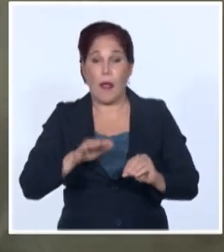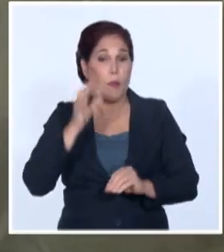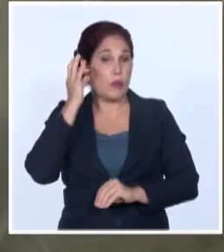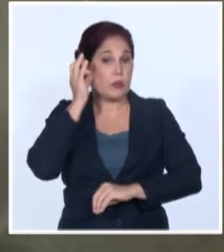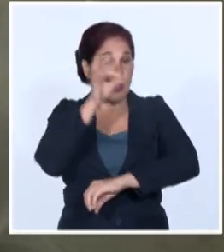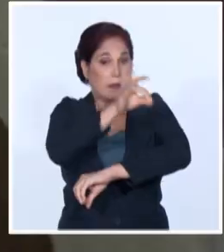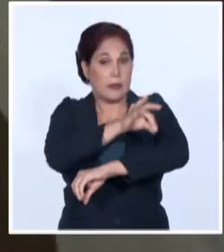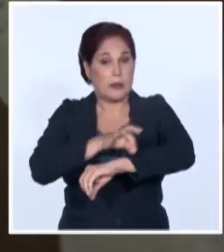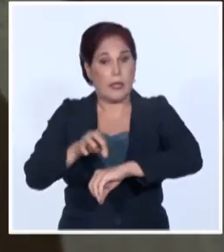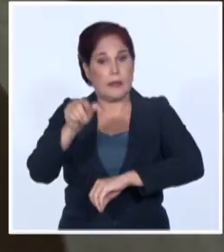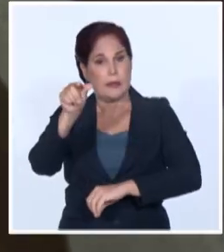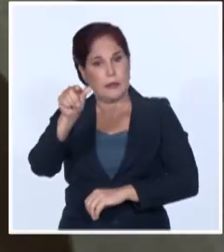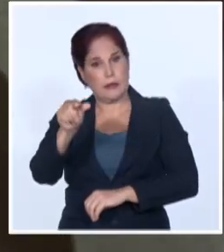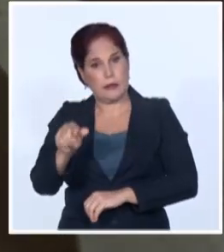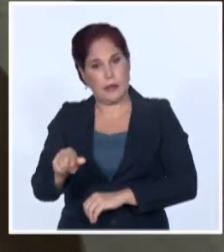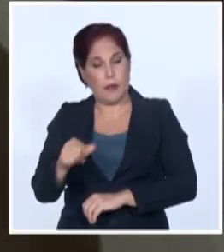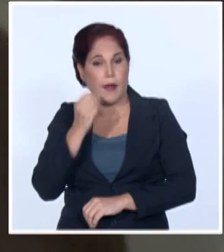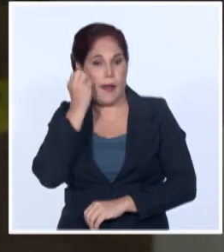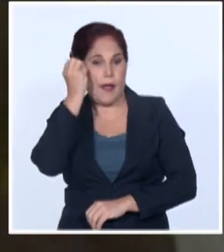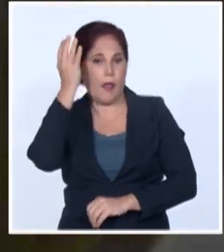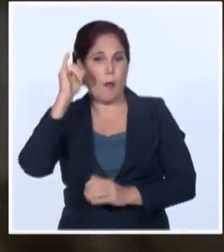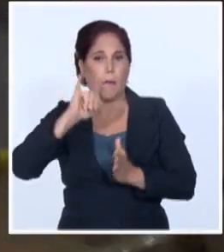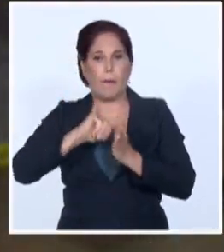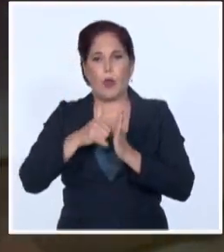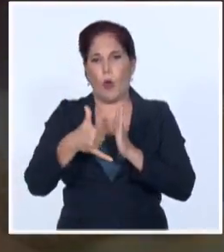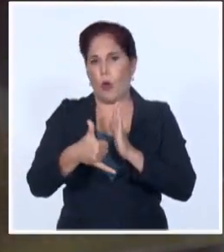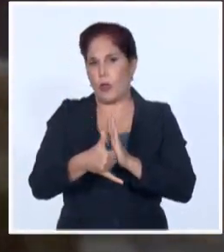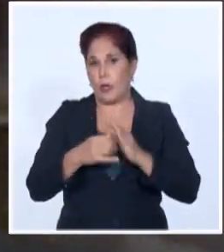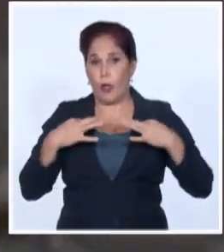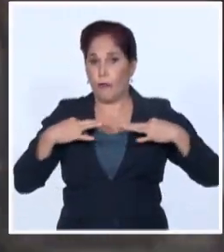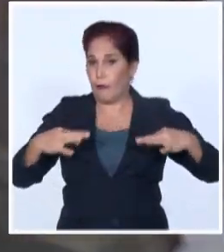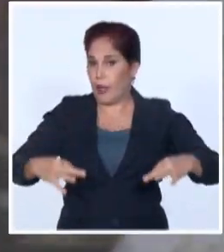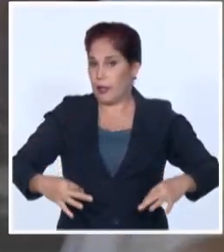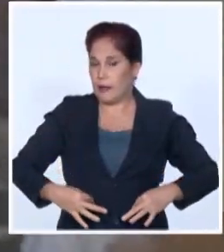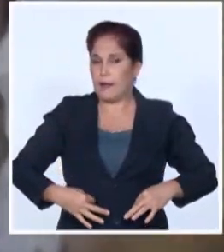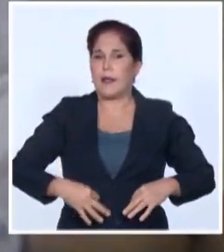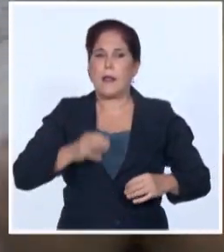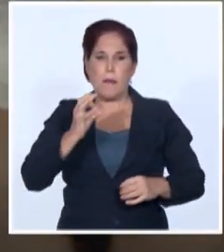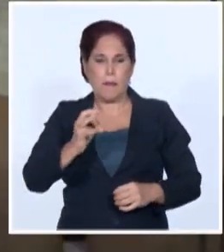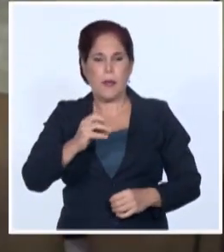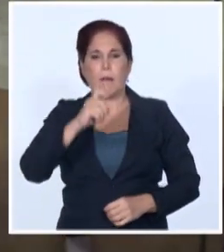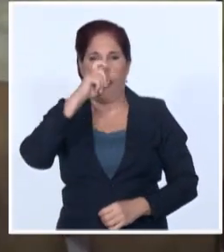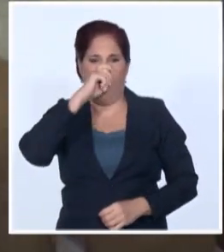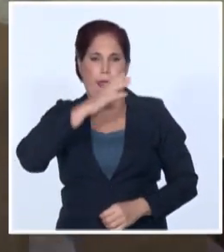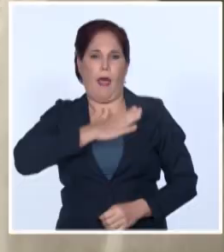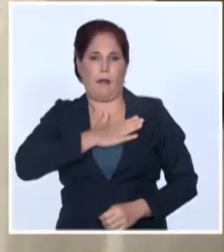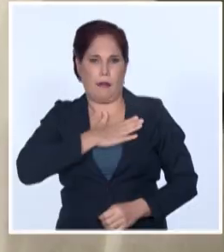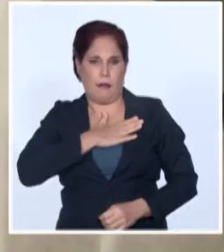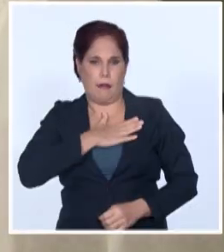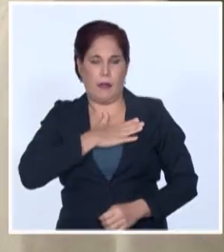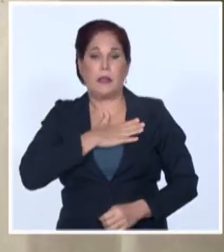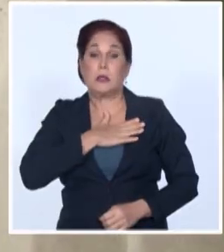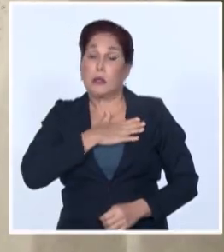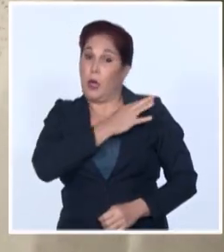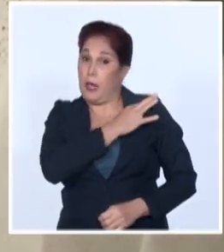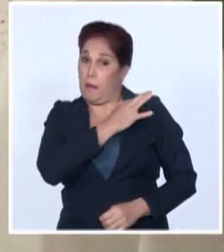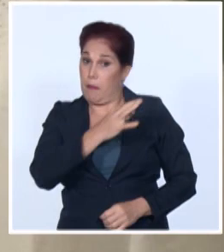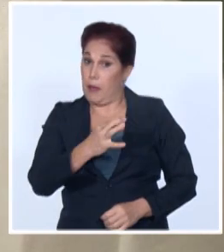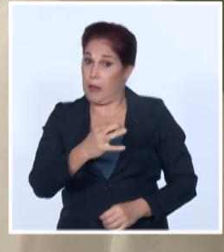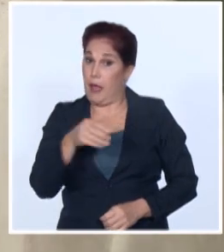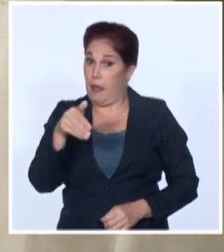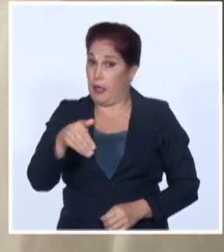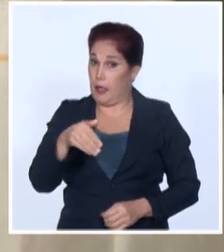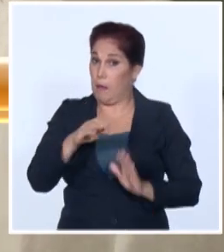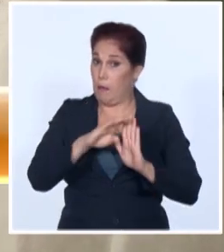Isabel Cristina, creadora del proyecto Vestir la Edad. Me siento primeramente honrada de haber sido invitada a